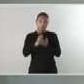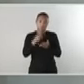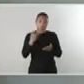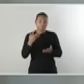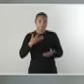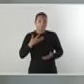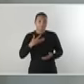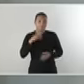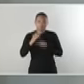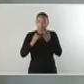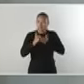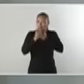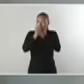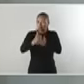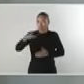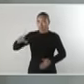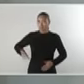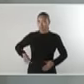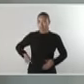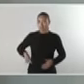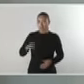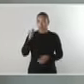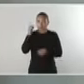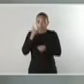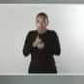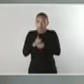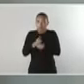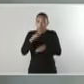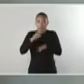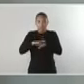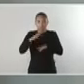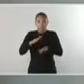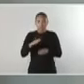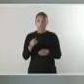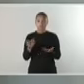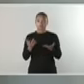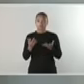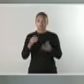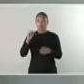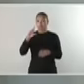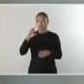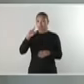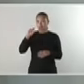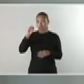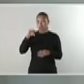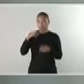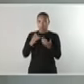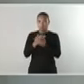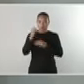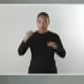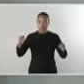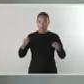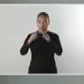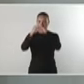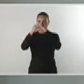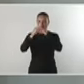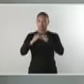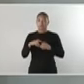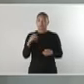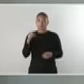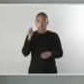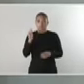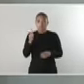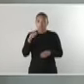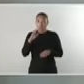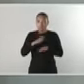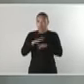el apoyo de mi gobierno Ese es el sentido de la creación de estas nuevas instituciones y Es sobre